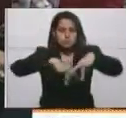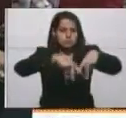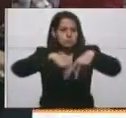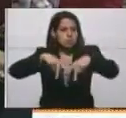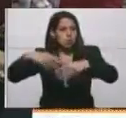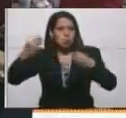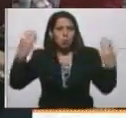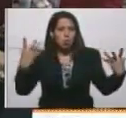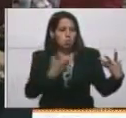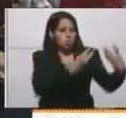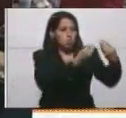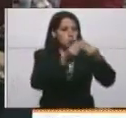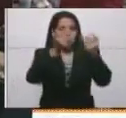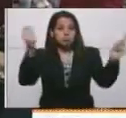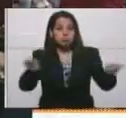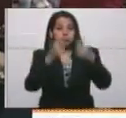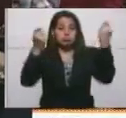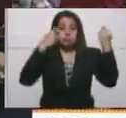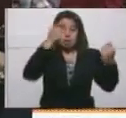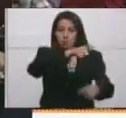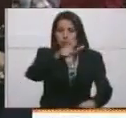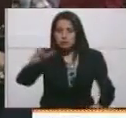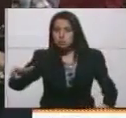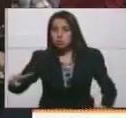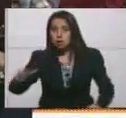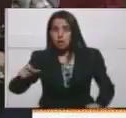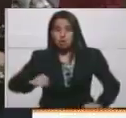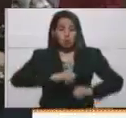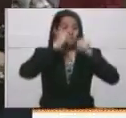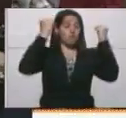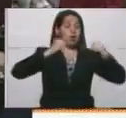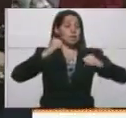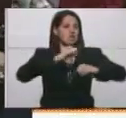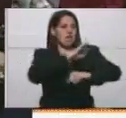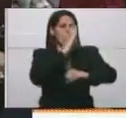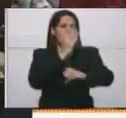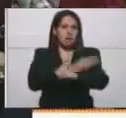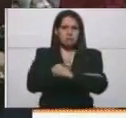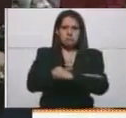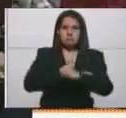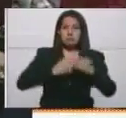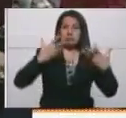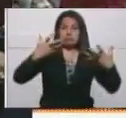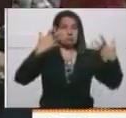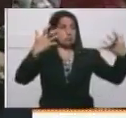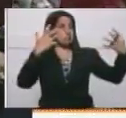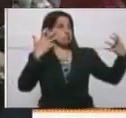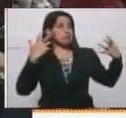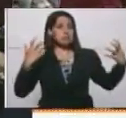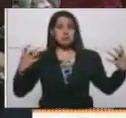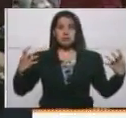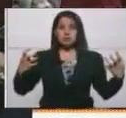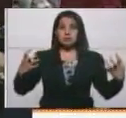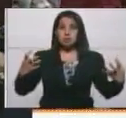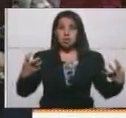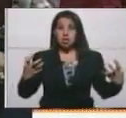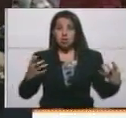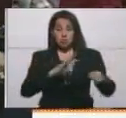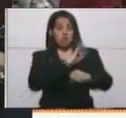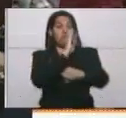a la gente, a levantar una fuerza inaudita que se ha levantado, gigantesca. Se ha levantado una